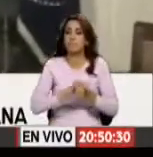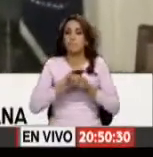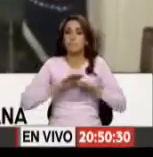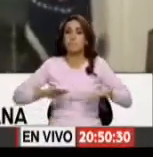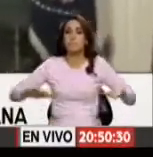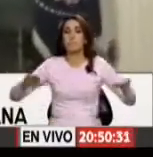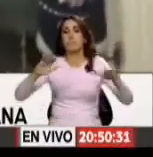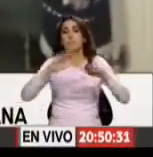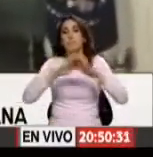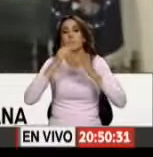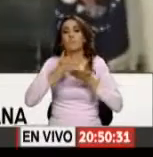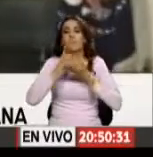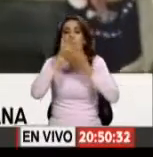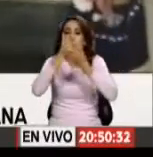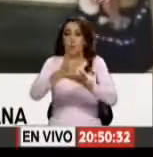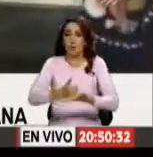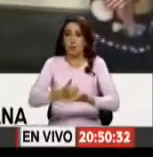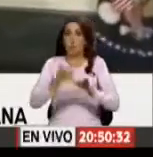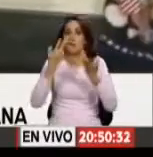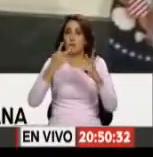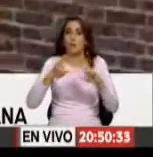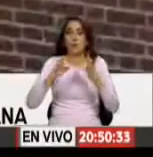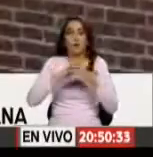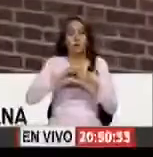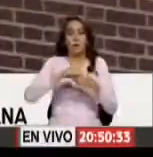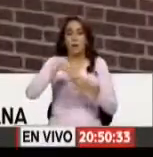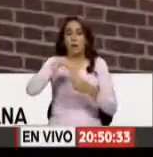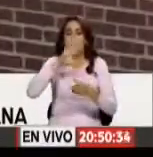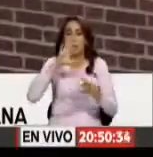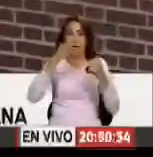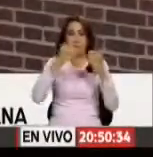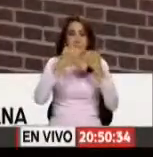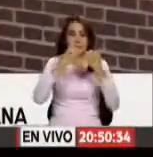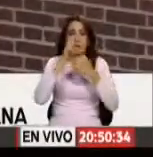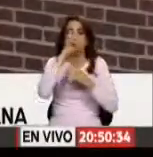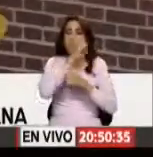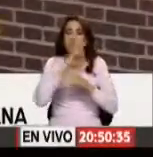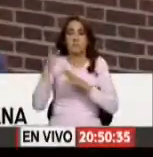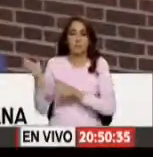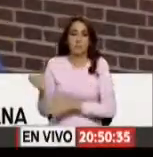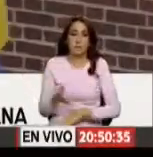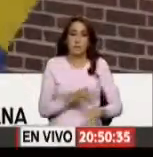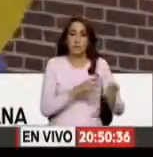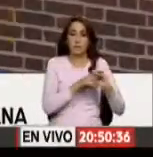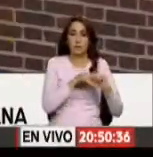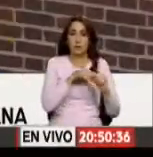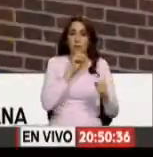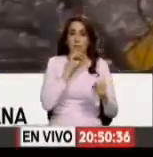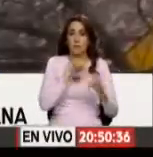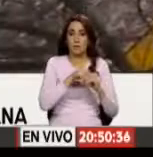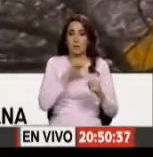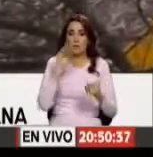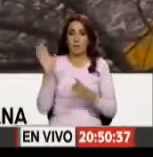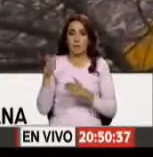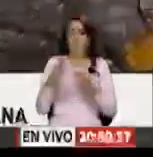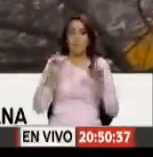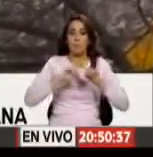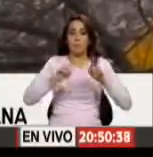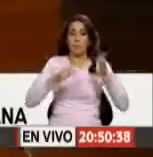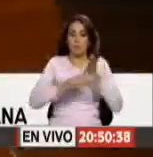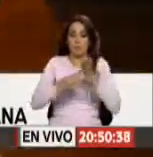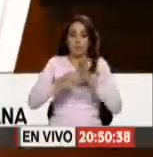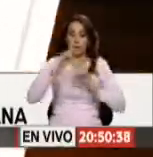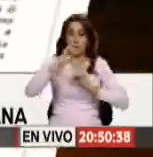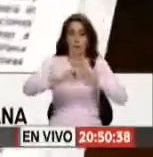Unidos anunció que durante esta semana retirará a todo su personal restante de la embajada en Caracas, mientras el canciller Jorge